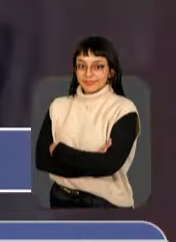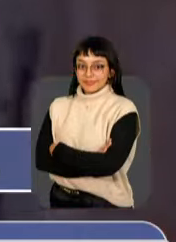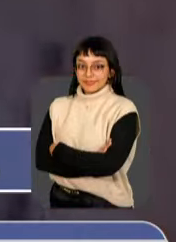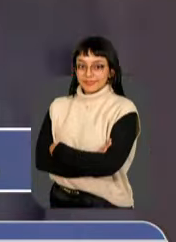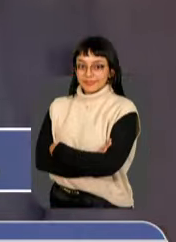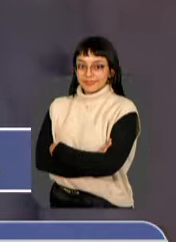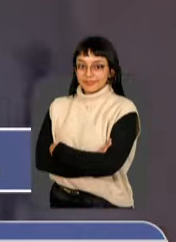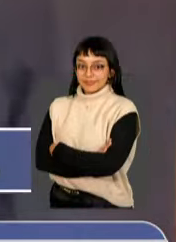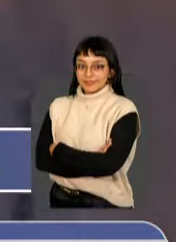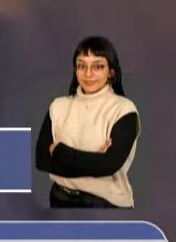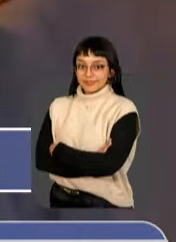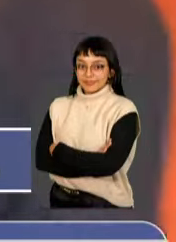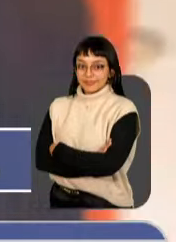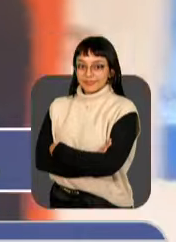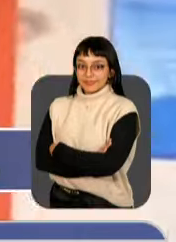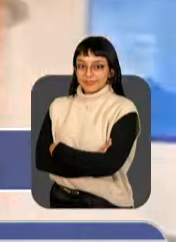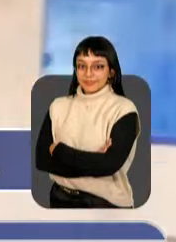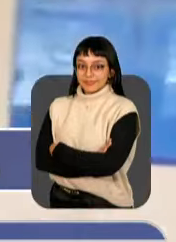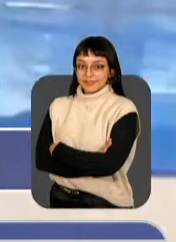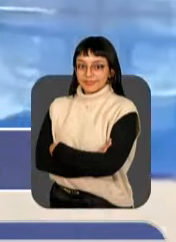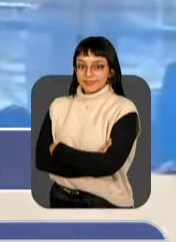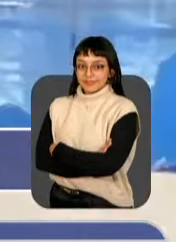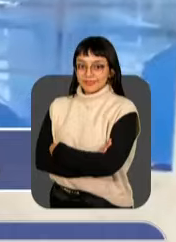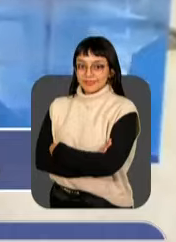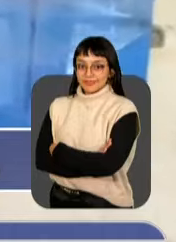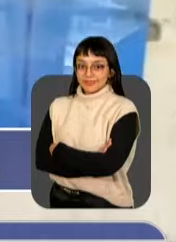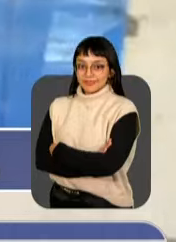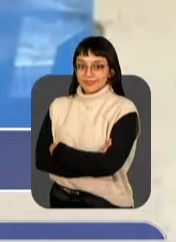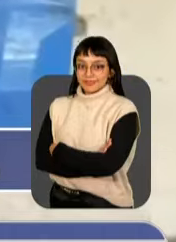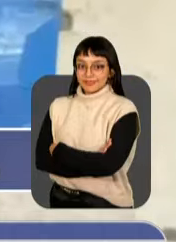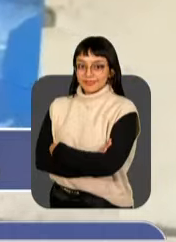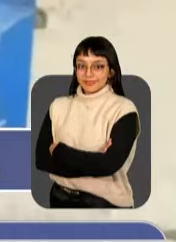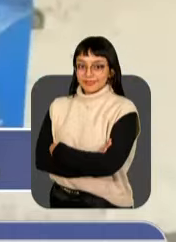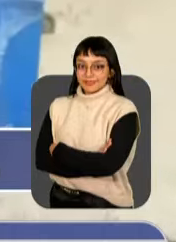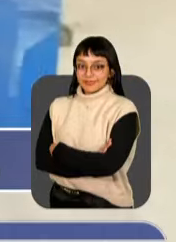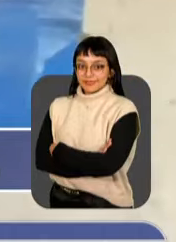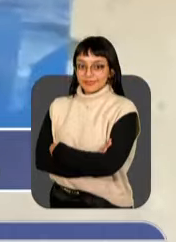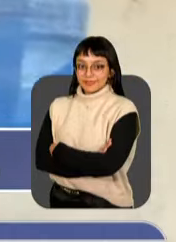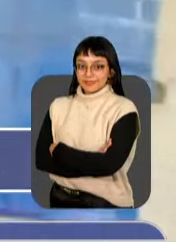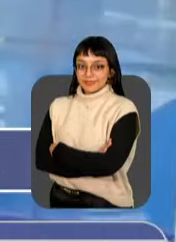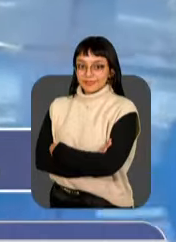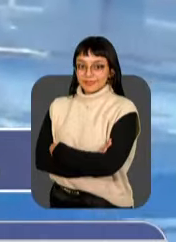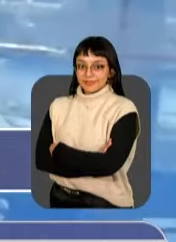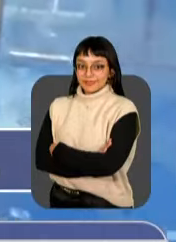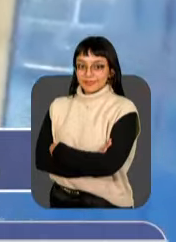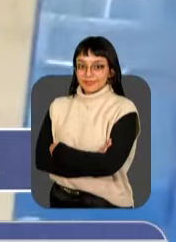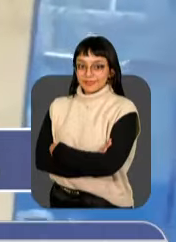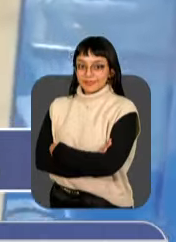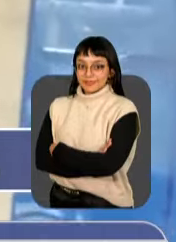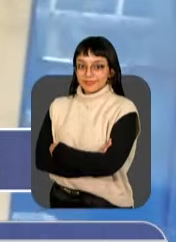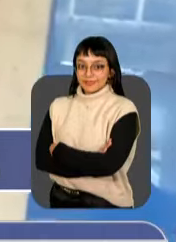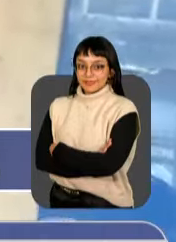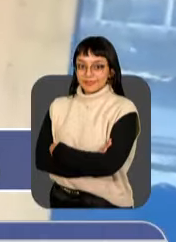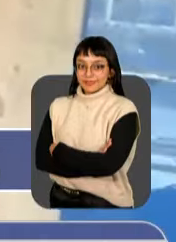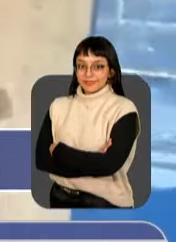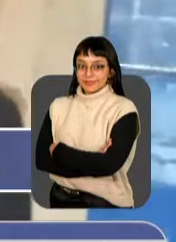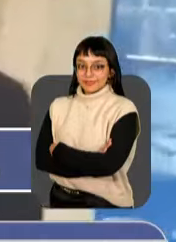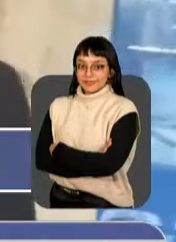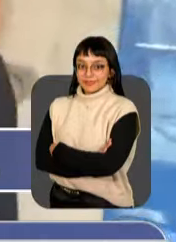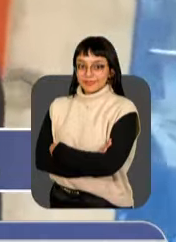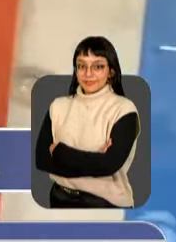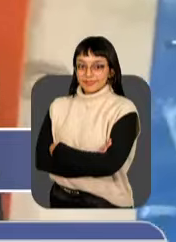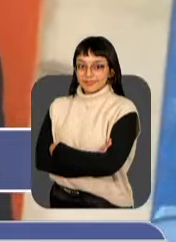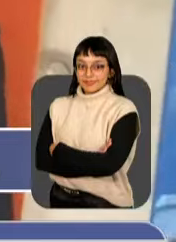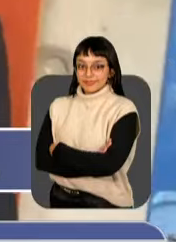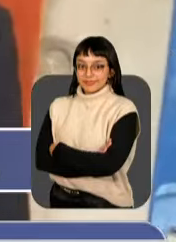y bueno, estarán próximamente hablándolo las partes defensoras y la parte del Ministerio Público. Estaremos con líneas abiertas